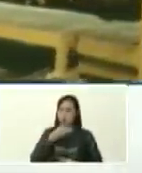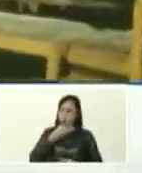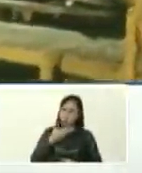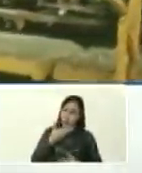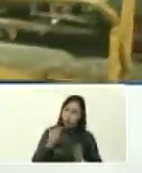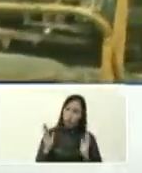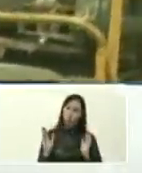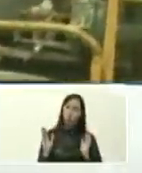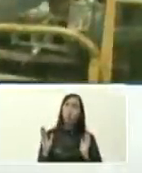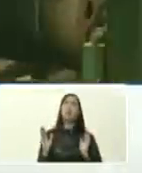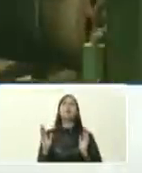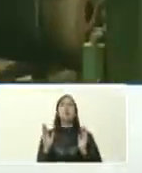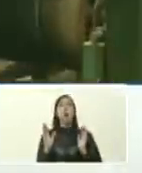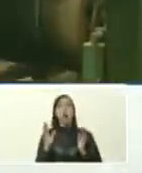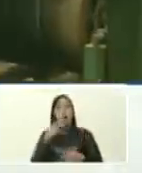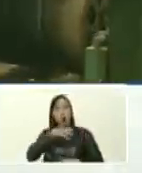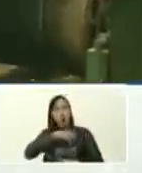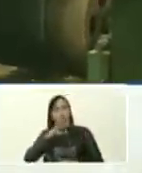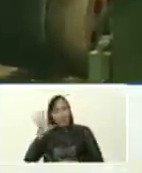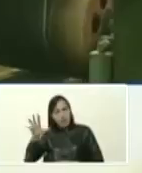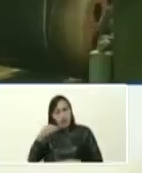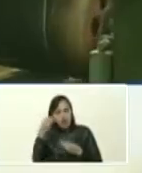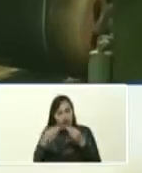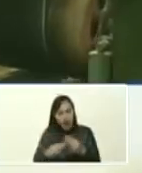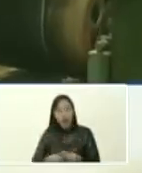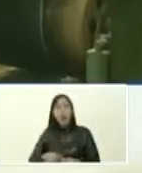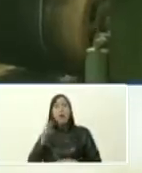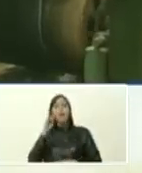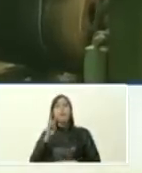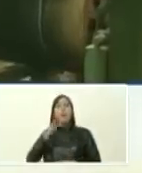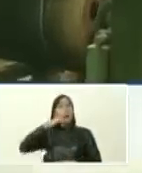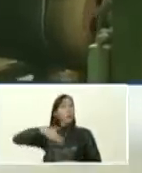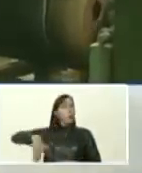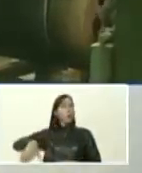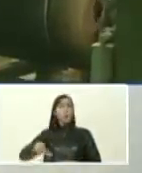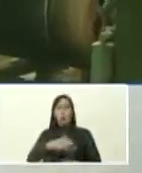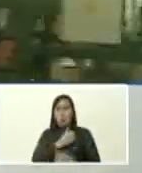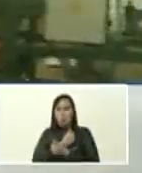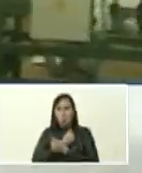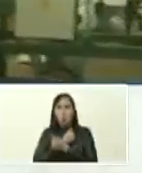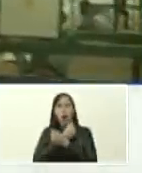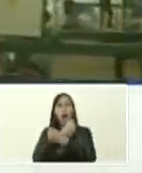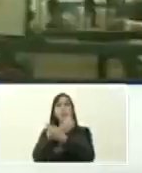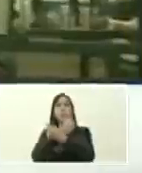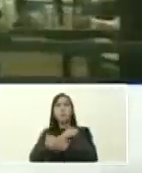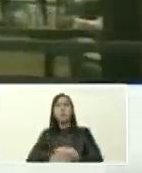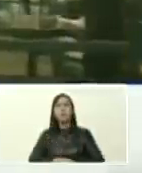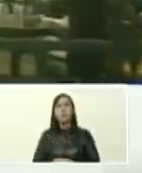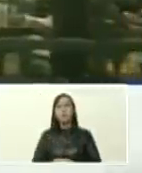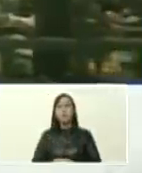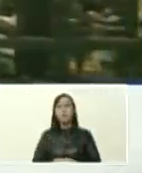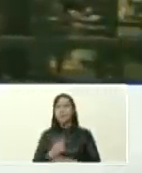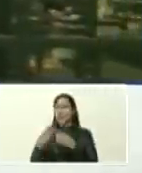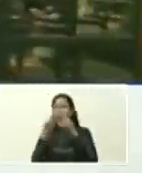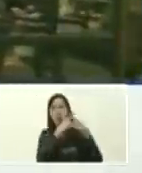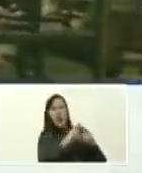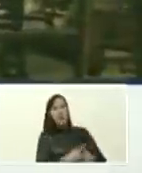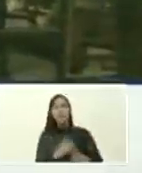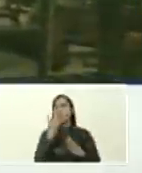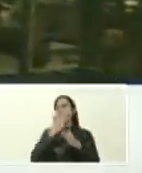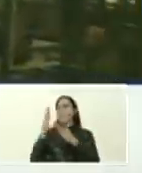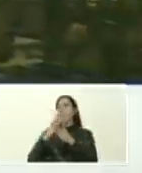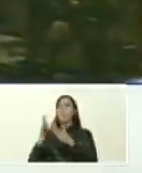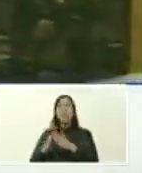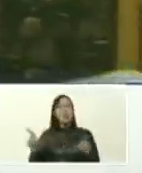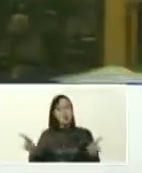identidad de un país que aprecia a su gente, que ama a su gente, que no discrimina a nadie, ni aquí